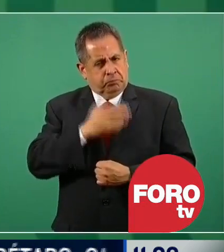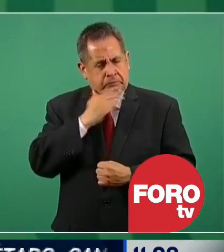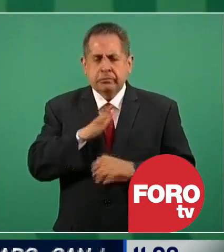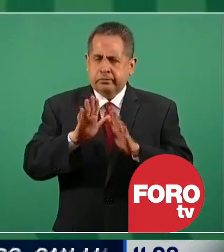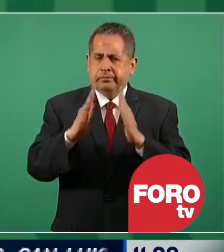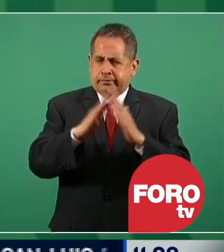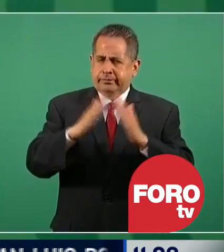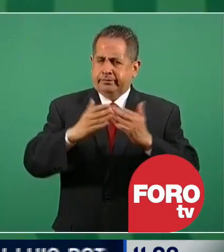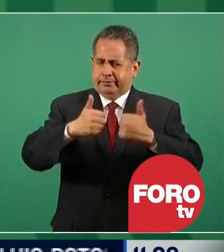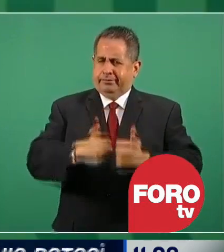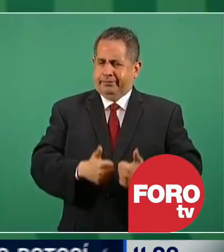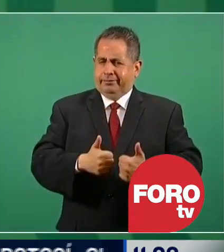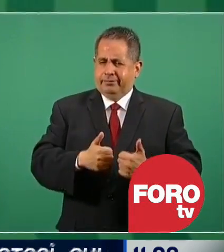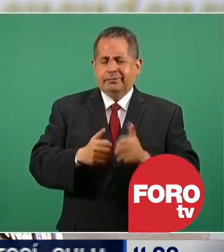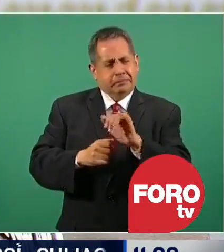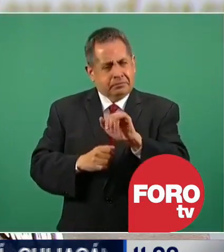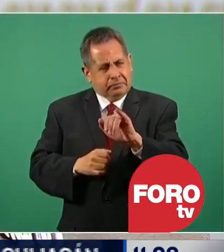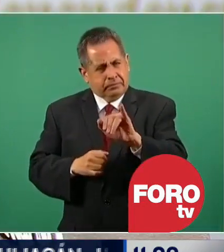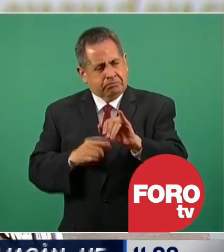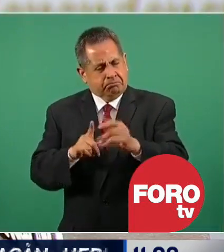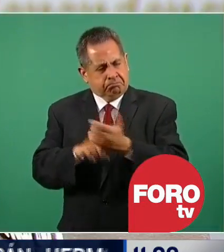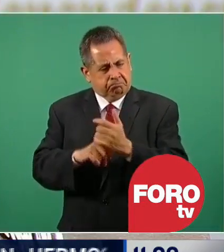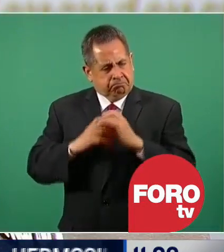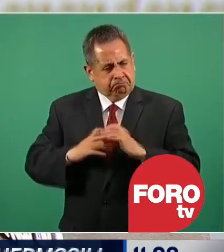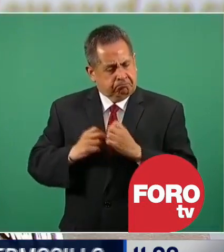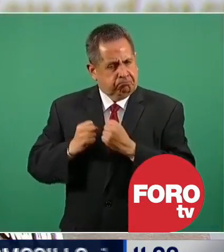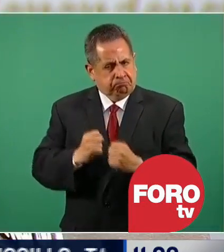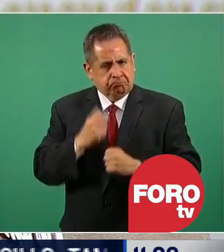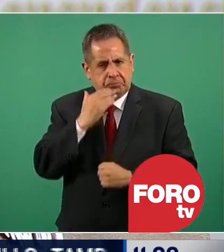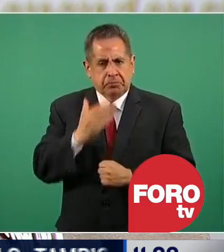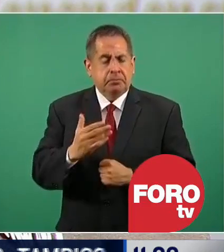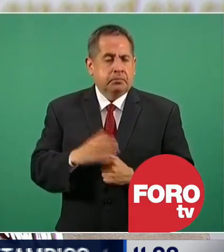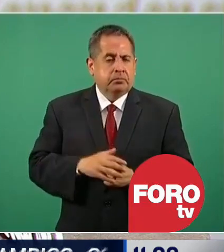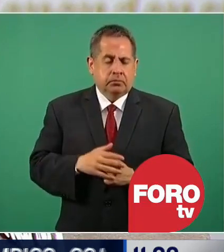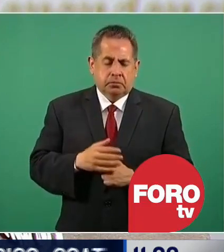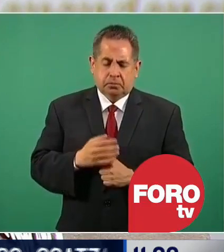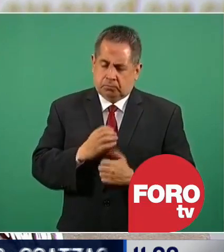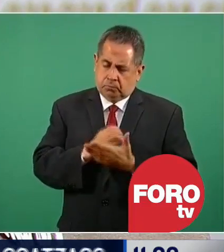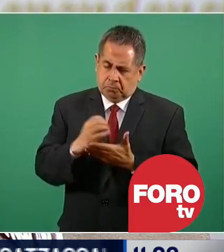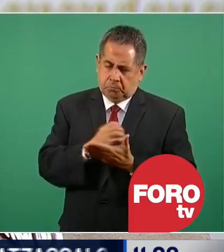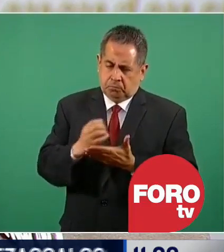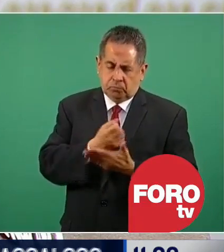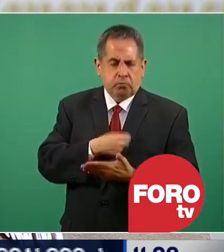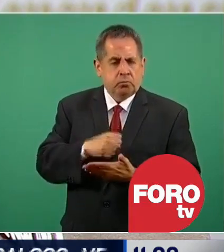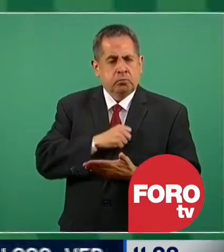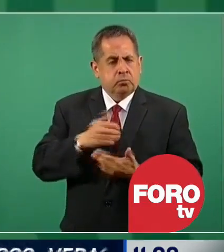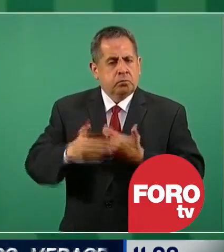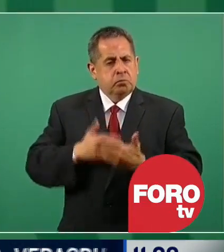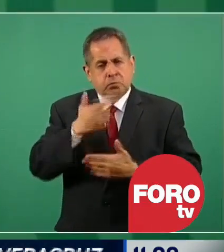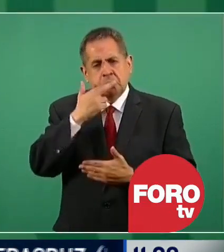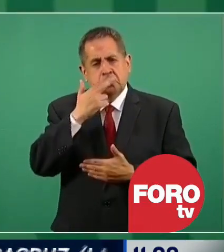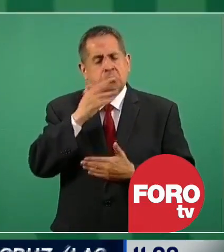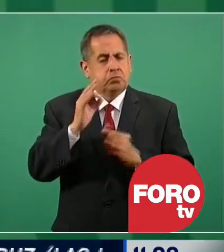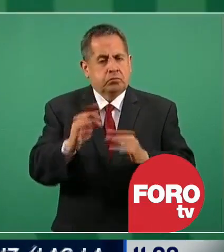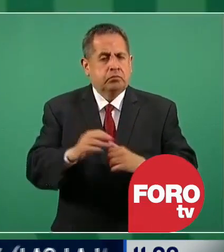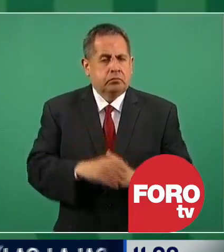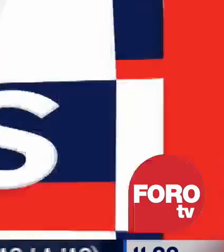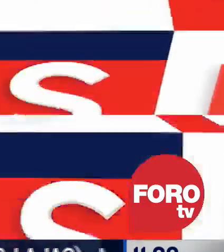sí, pero yo creo que muy fuerte y recuperándose muy bien.